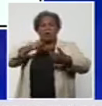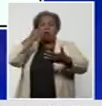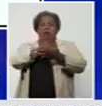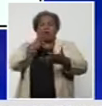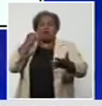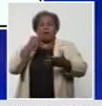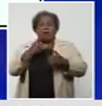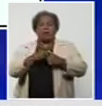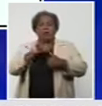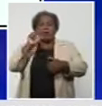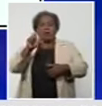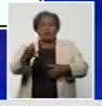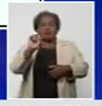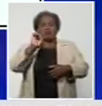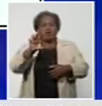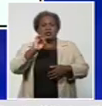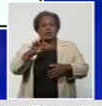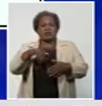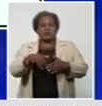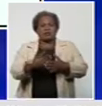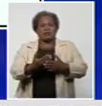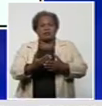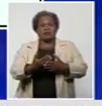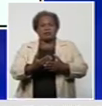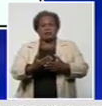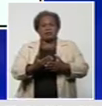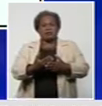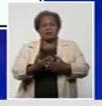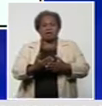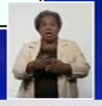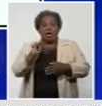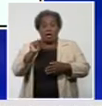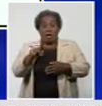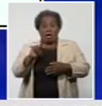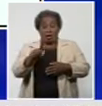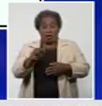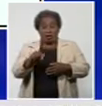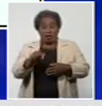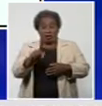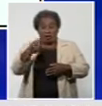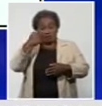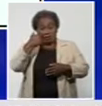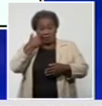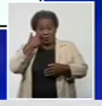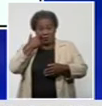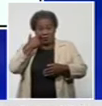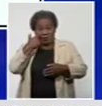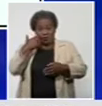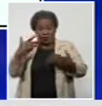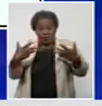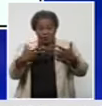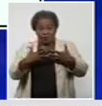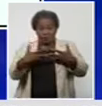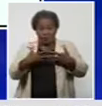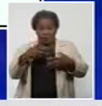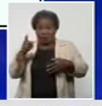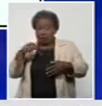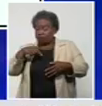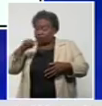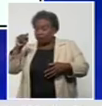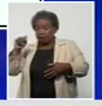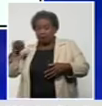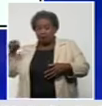los últimos 15 días. Y ahí, encabezando esta relación, de acuerdo al número de casos